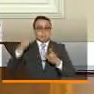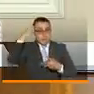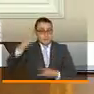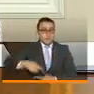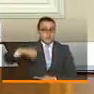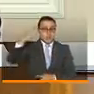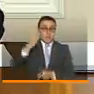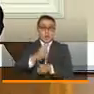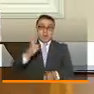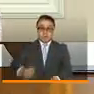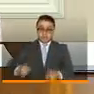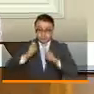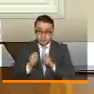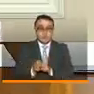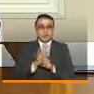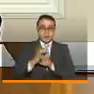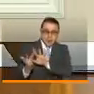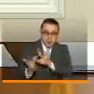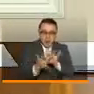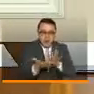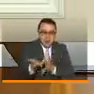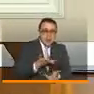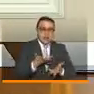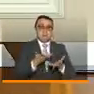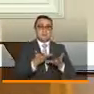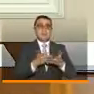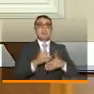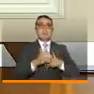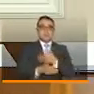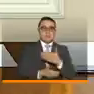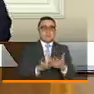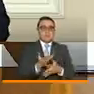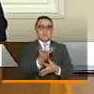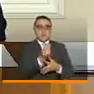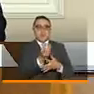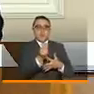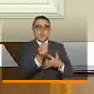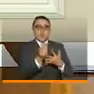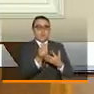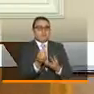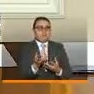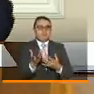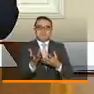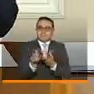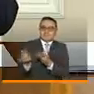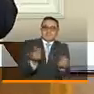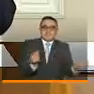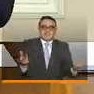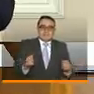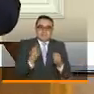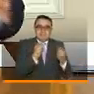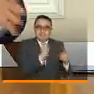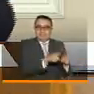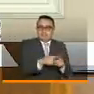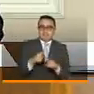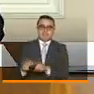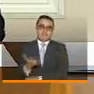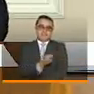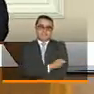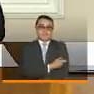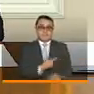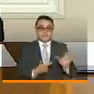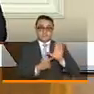altamente expuestas también por la interacción humana, que ahí vamos llegando a los distintos grupos. Entonces lo primero, Jason, es ver cómo está esa